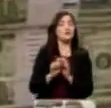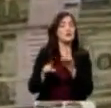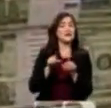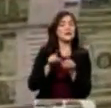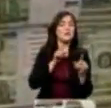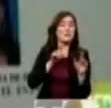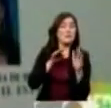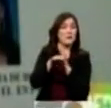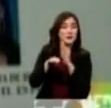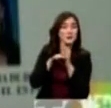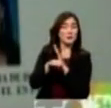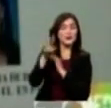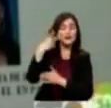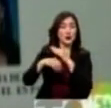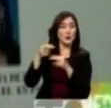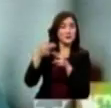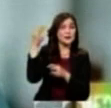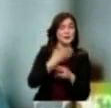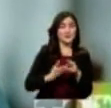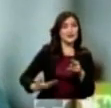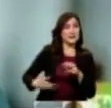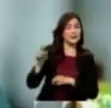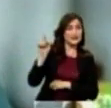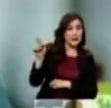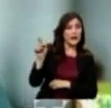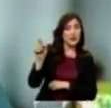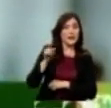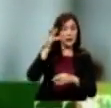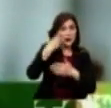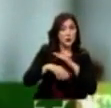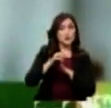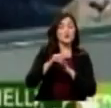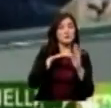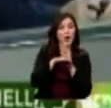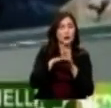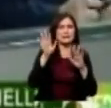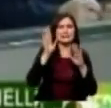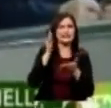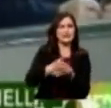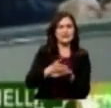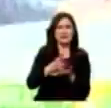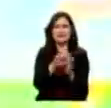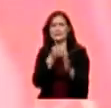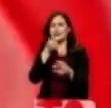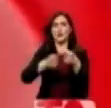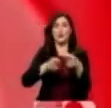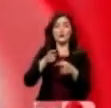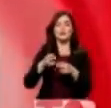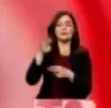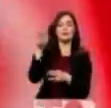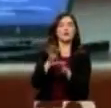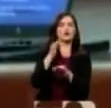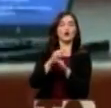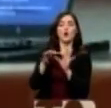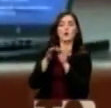han congelado millonarias cuentas de Los hijos del expresidente martinelli además de llamar a confesión a varios de sus familiares y excolaboradores por